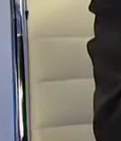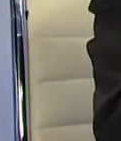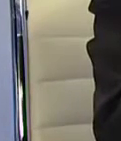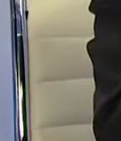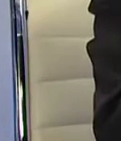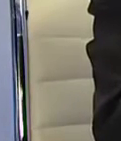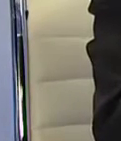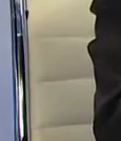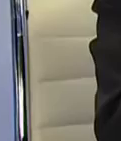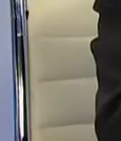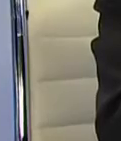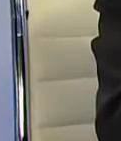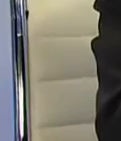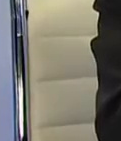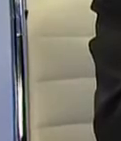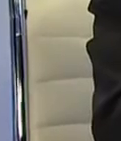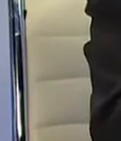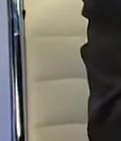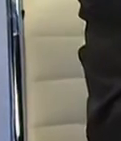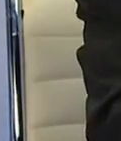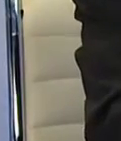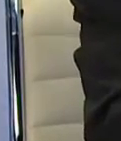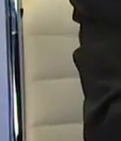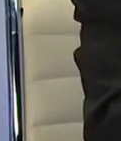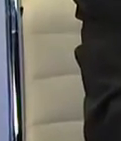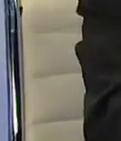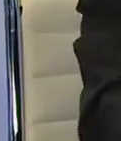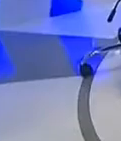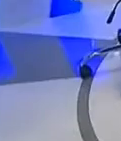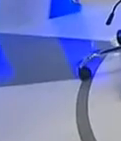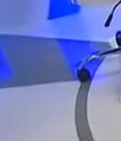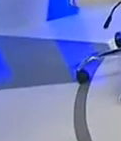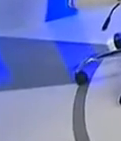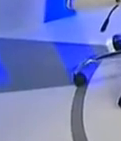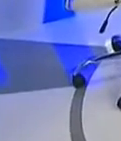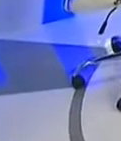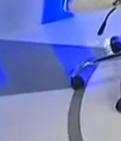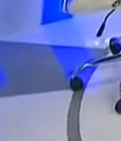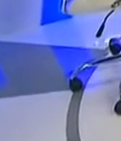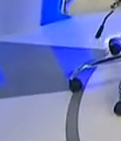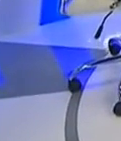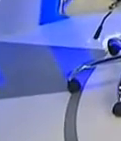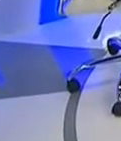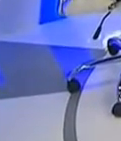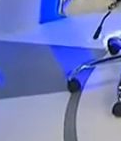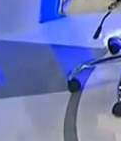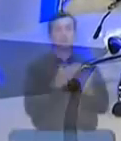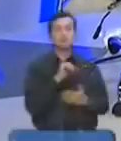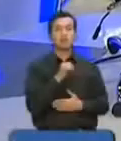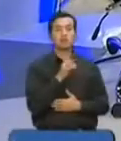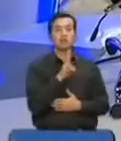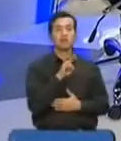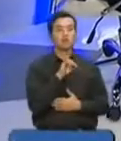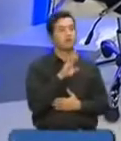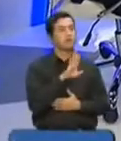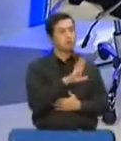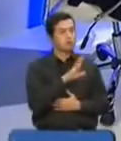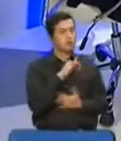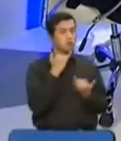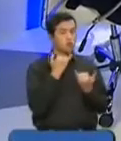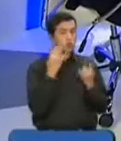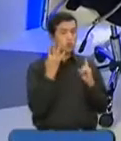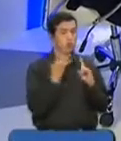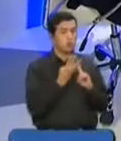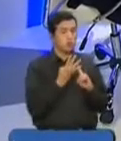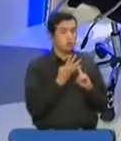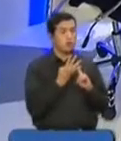acción. Santiago, Javier, muy buenos días, gracias por estar con nosotros en este día. Bueno, comienzo con Javier. Javier, esta es la cuarta